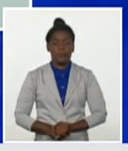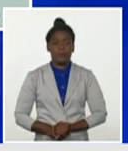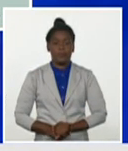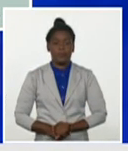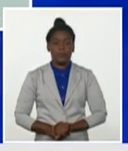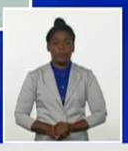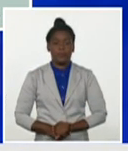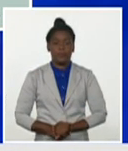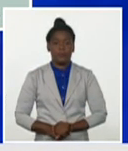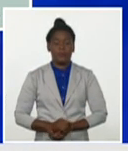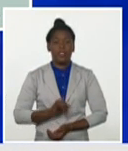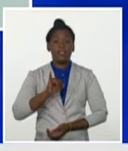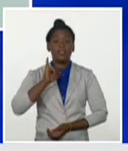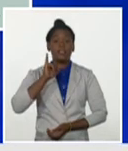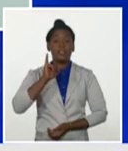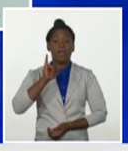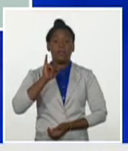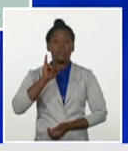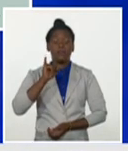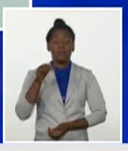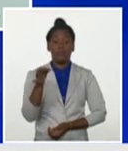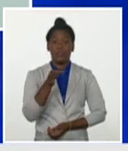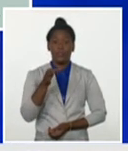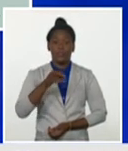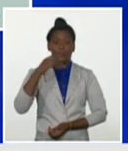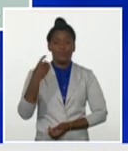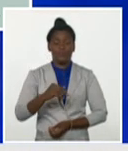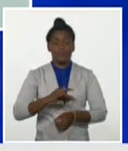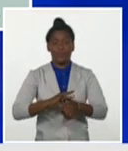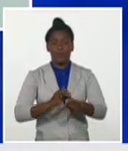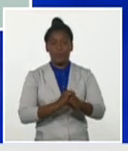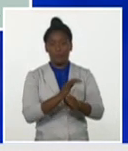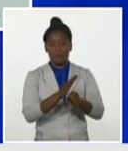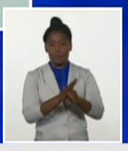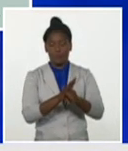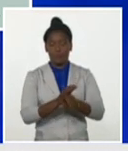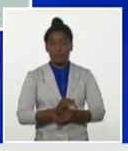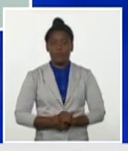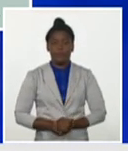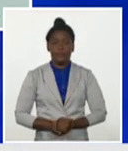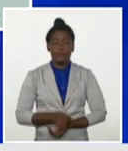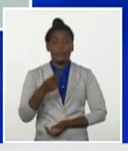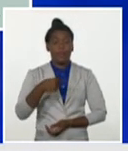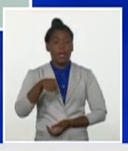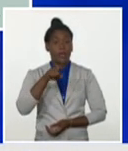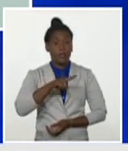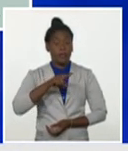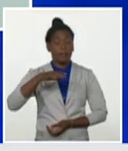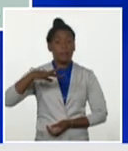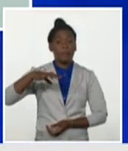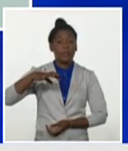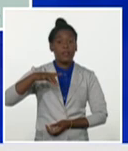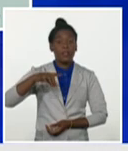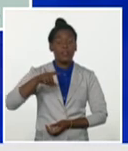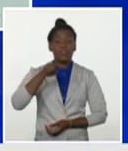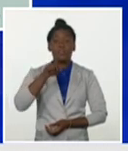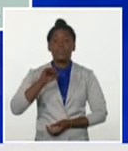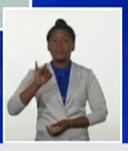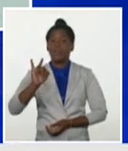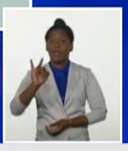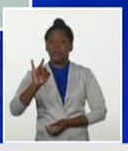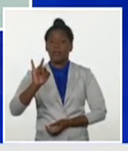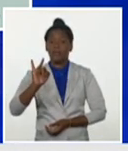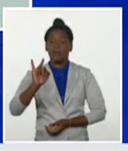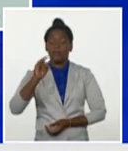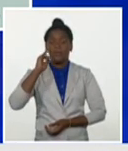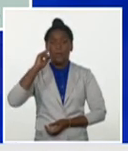en 6 de sus 11 municipios. Estamos hablando de que Pinar en el día de ayer tuvo 17 casos menos que